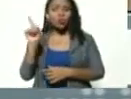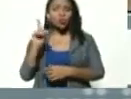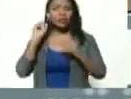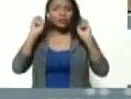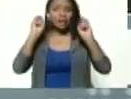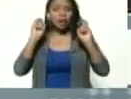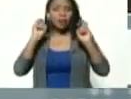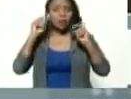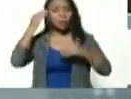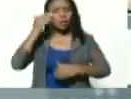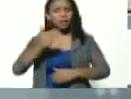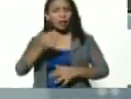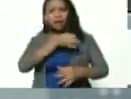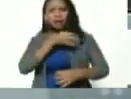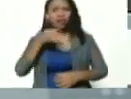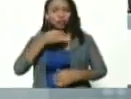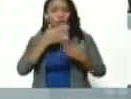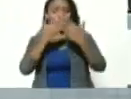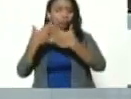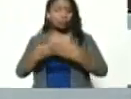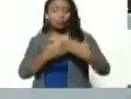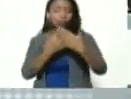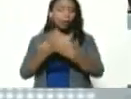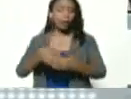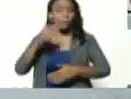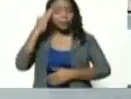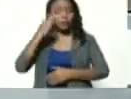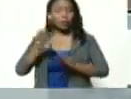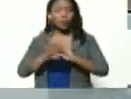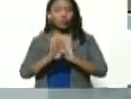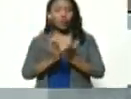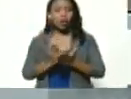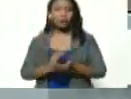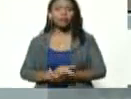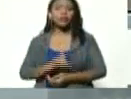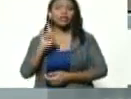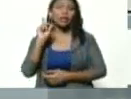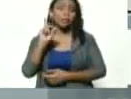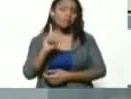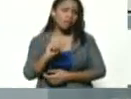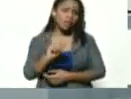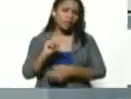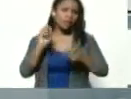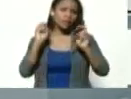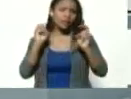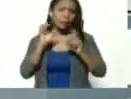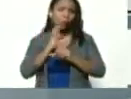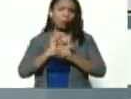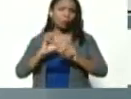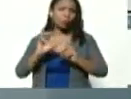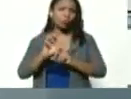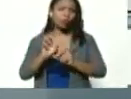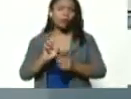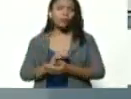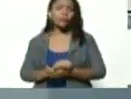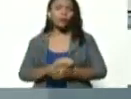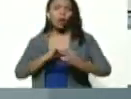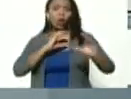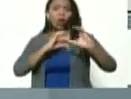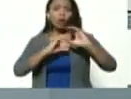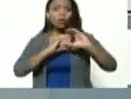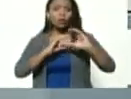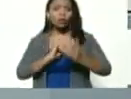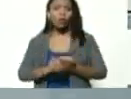militar extraordinario, estudiado en las academias militares del mundo, sino también unos componentes culturales,